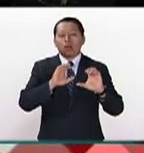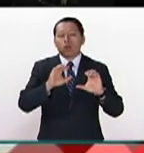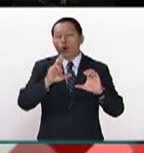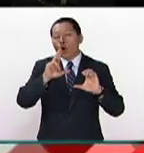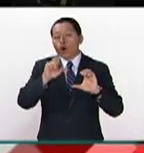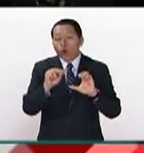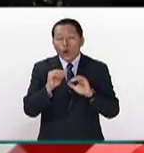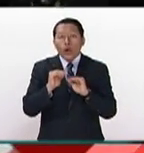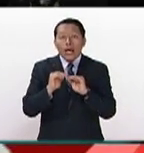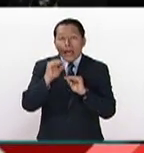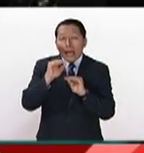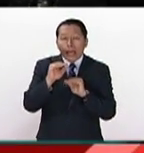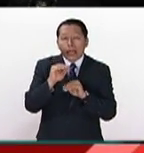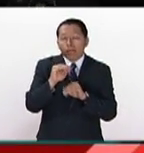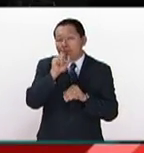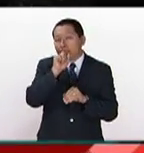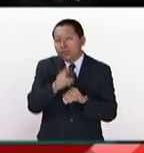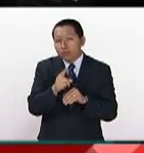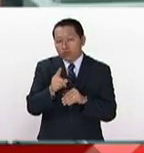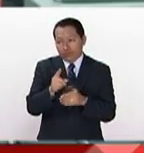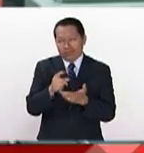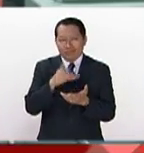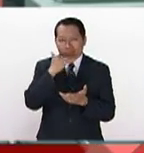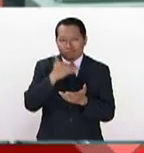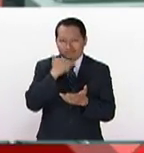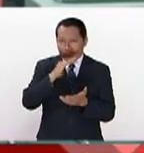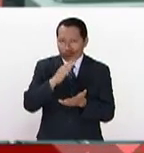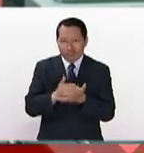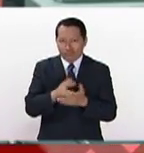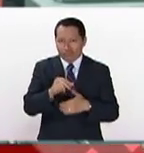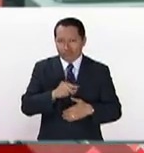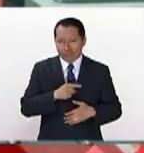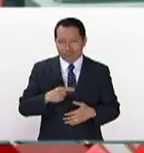aumento artificial que afecte los costos de la producción.